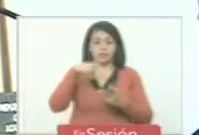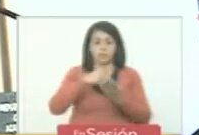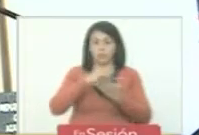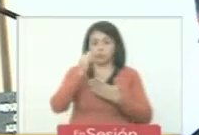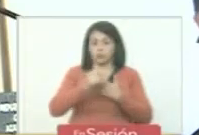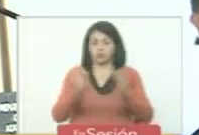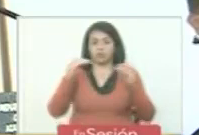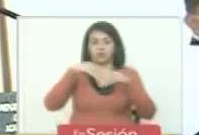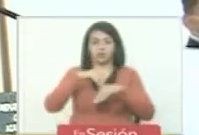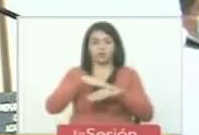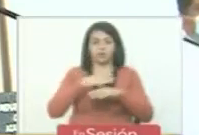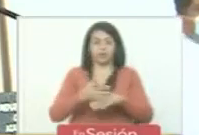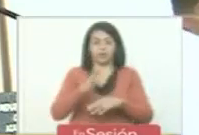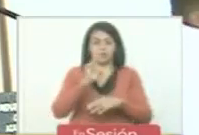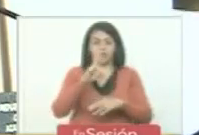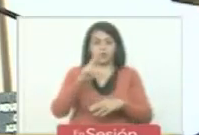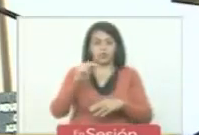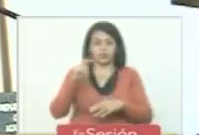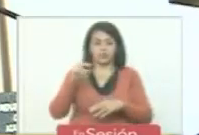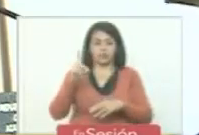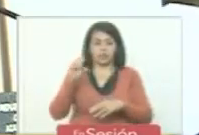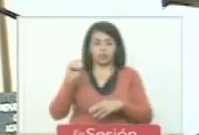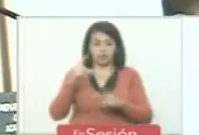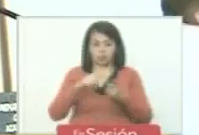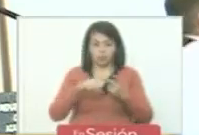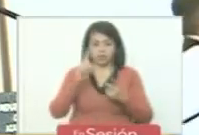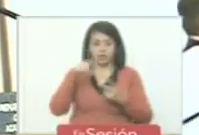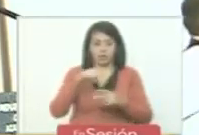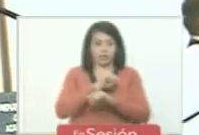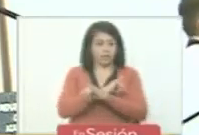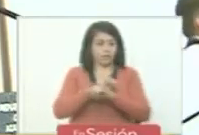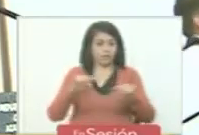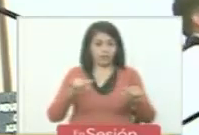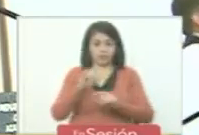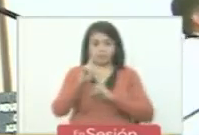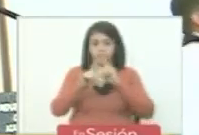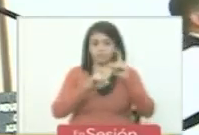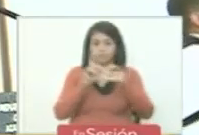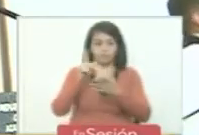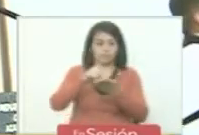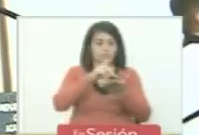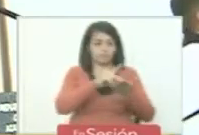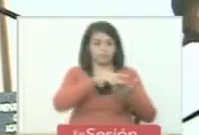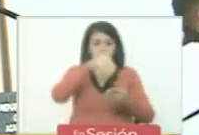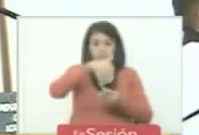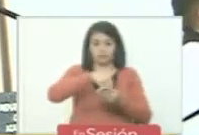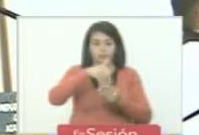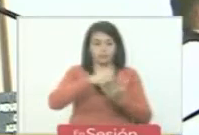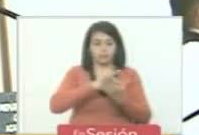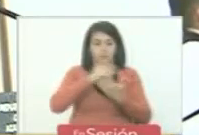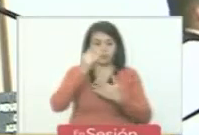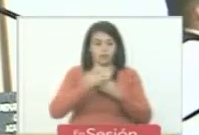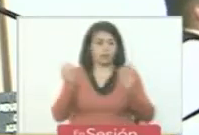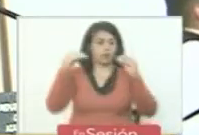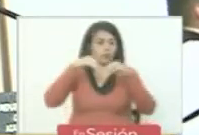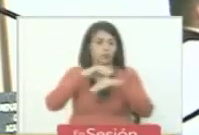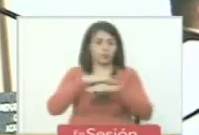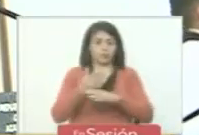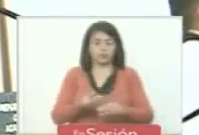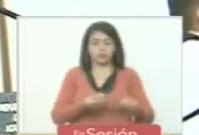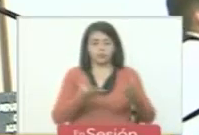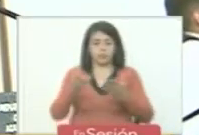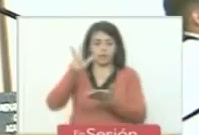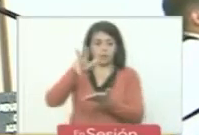proyecto de acuerdo, y Fernando Soto Rojas. Culminadas las intervenciones y sometido a votación el proyecto de acuerdo,